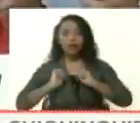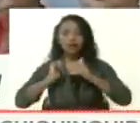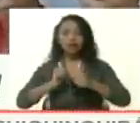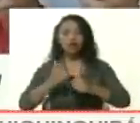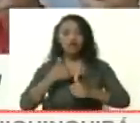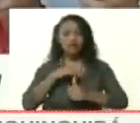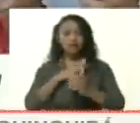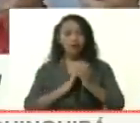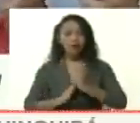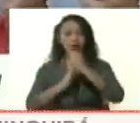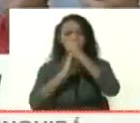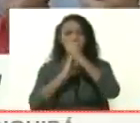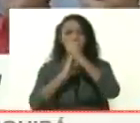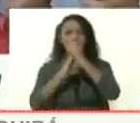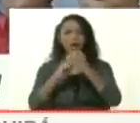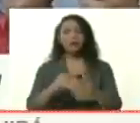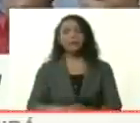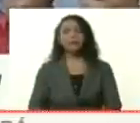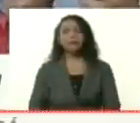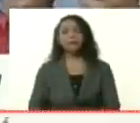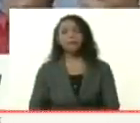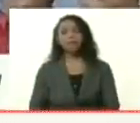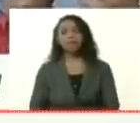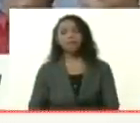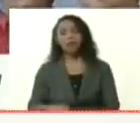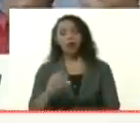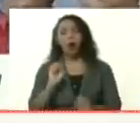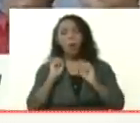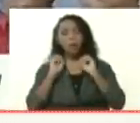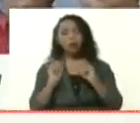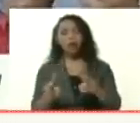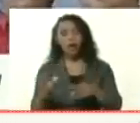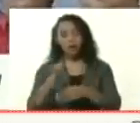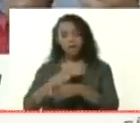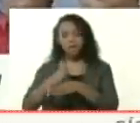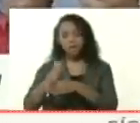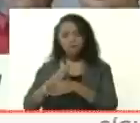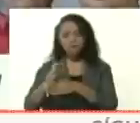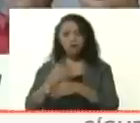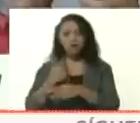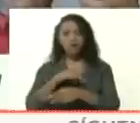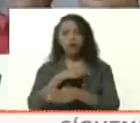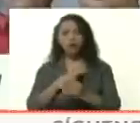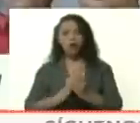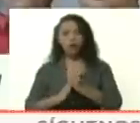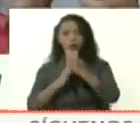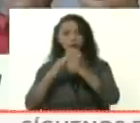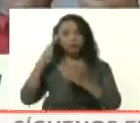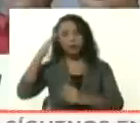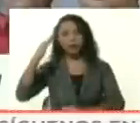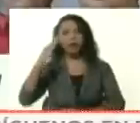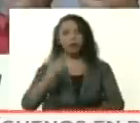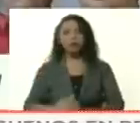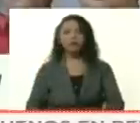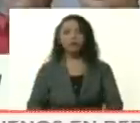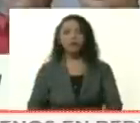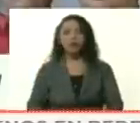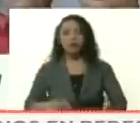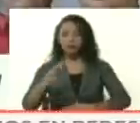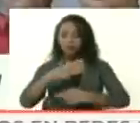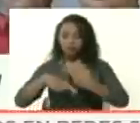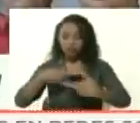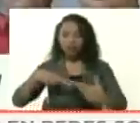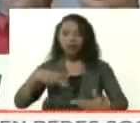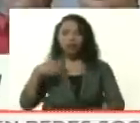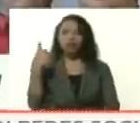nuestros líderes estudiantiles tengan la oportunidad de compartir con nuestros líderes militares. En revolución solo